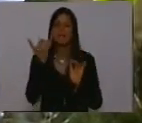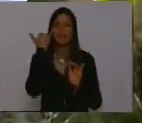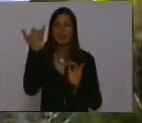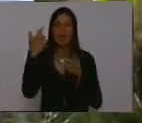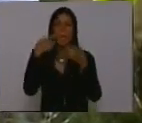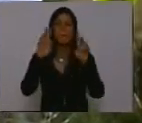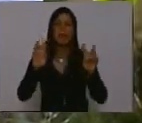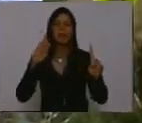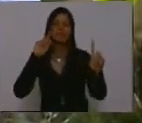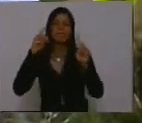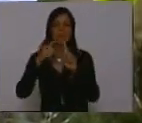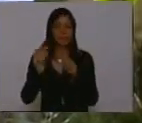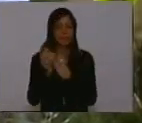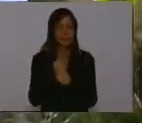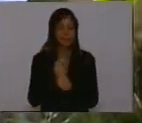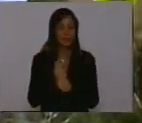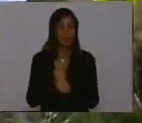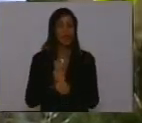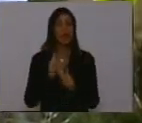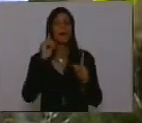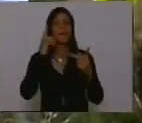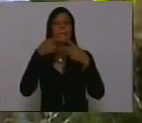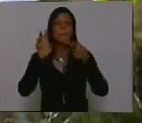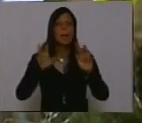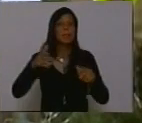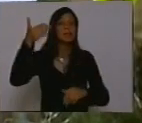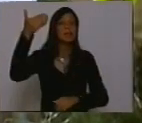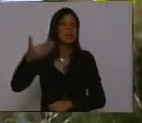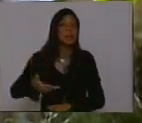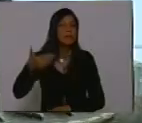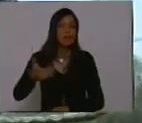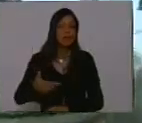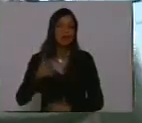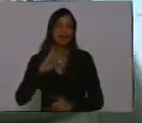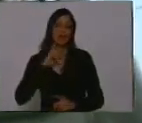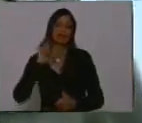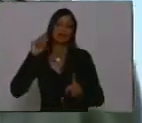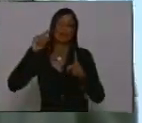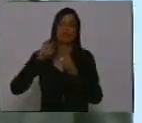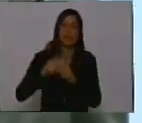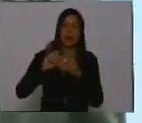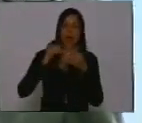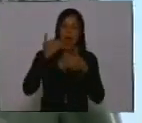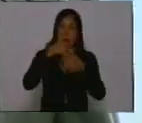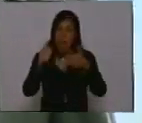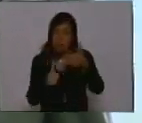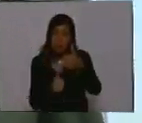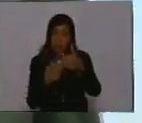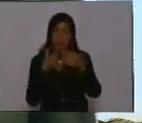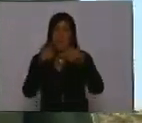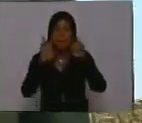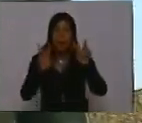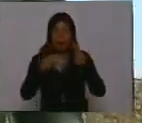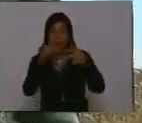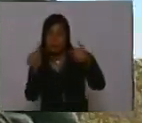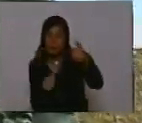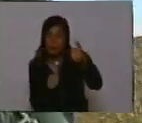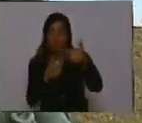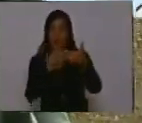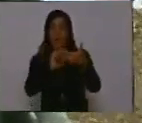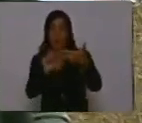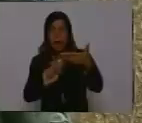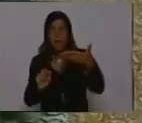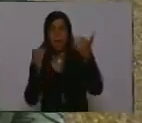paz, siendo ella la salud de la república, podíamos seguir resolviendo problemas y podíamos seguir desarrollando